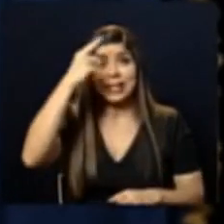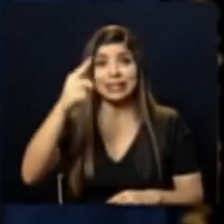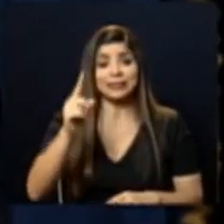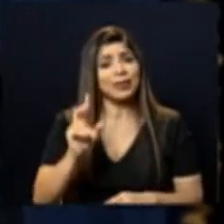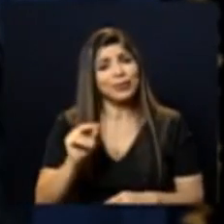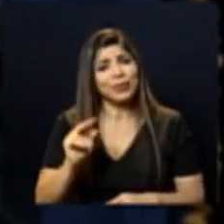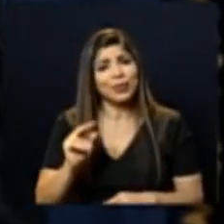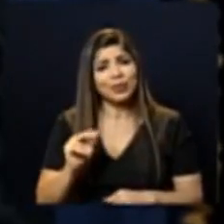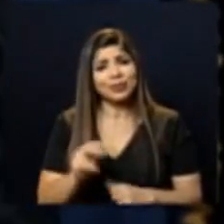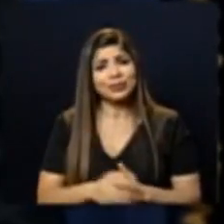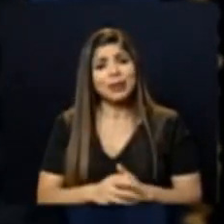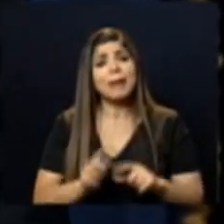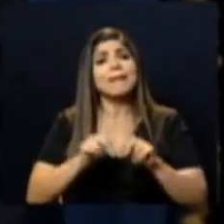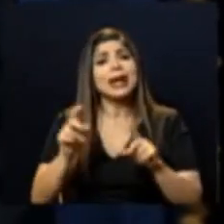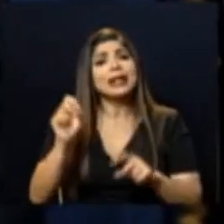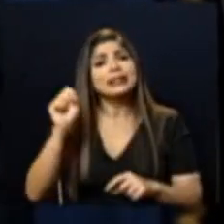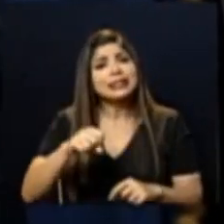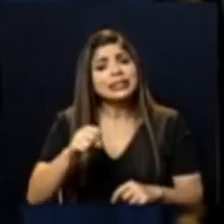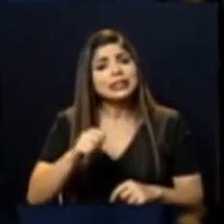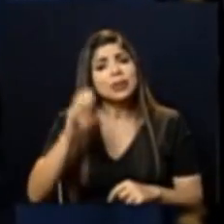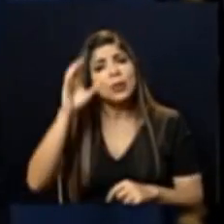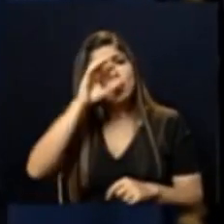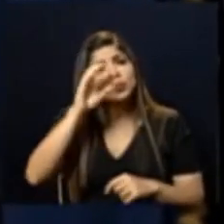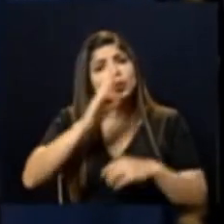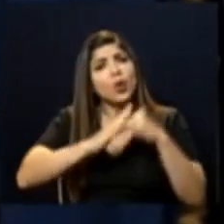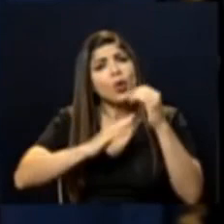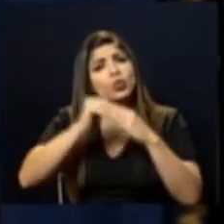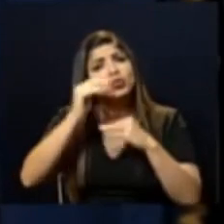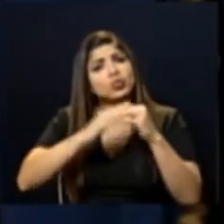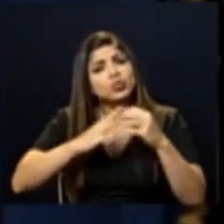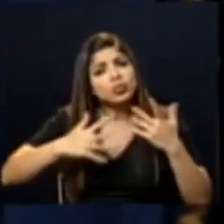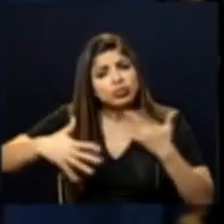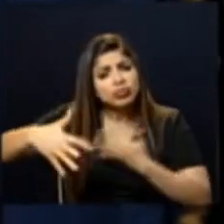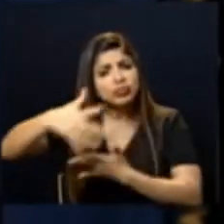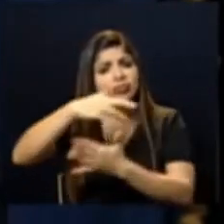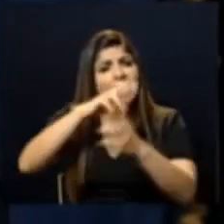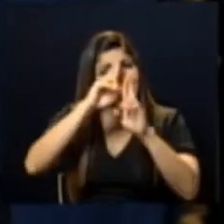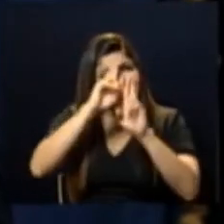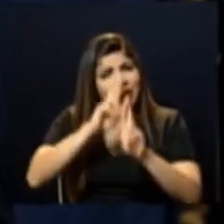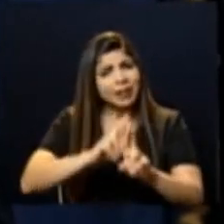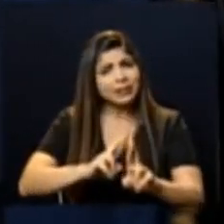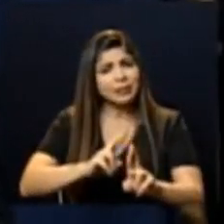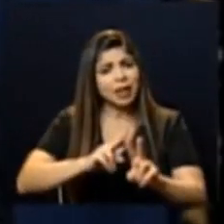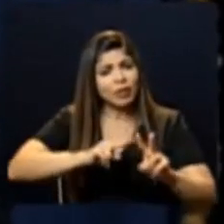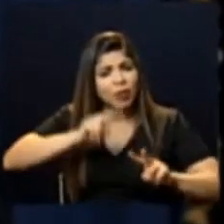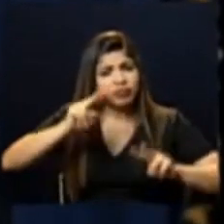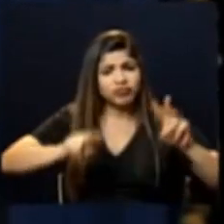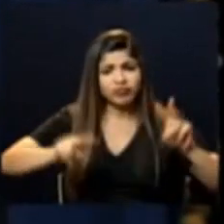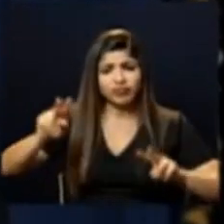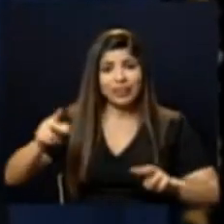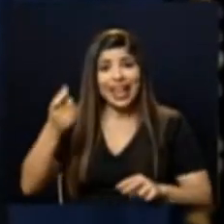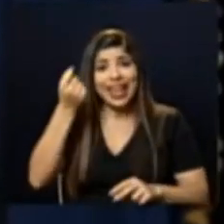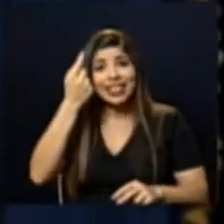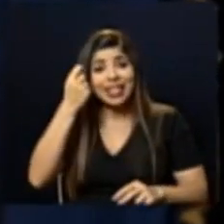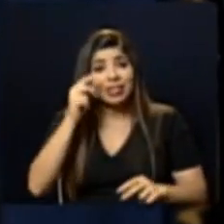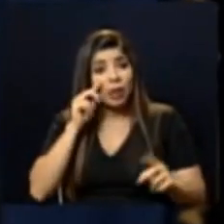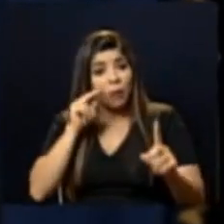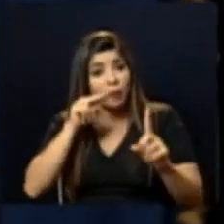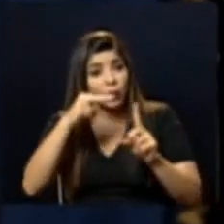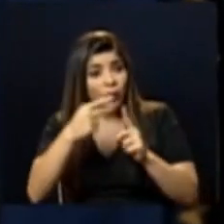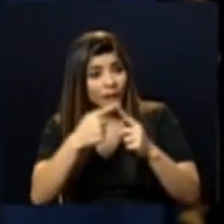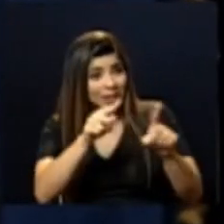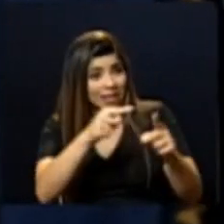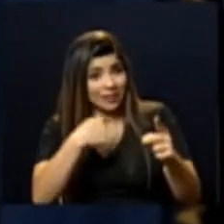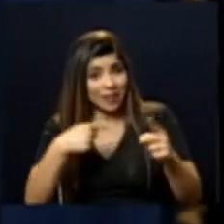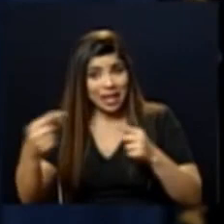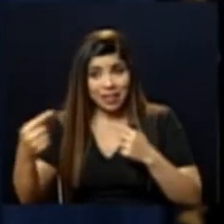pensamiento, pero sí que logremos construir en respeto y pluralidad, entendiendo que los puntos de vista